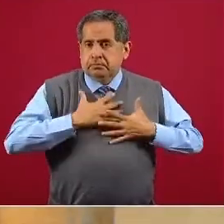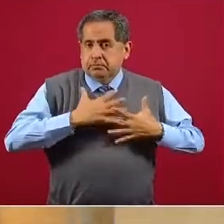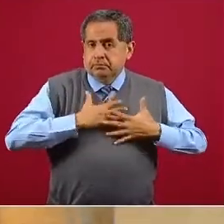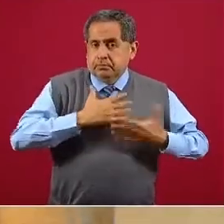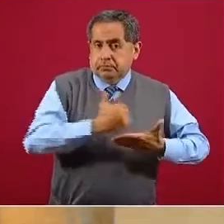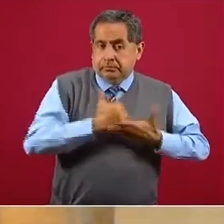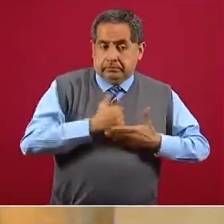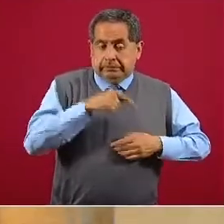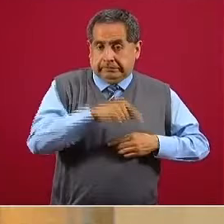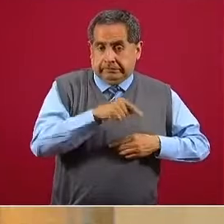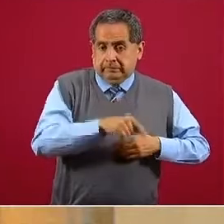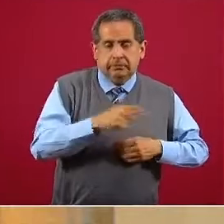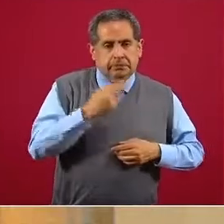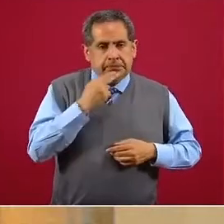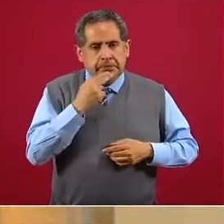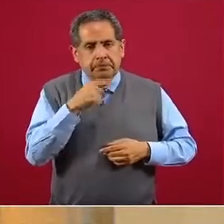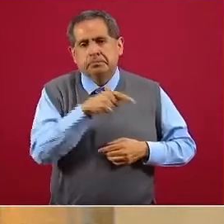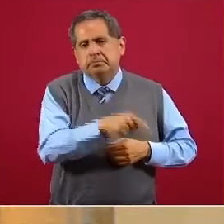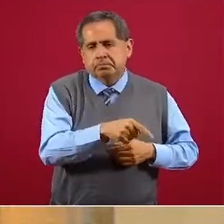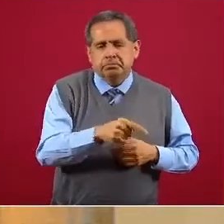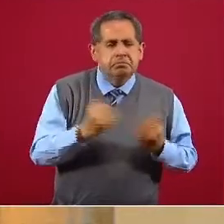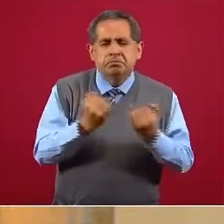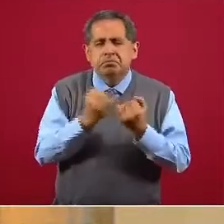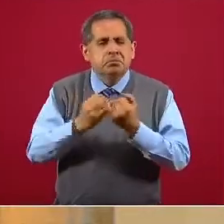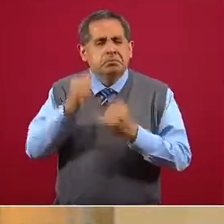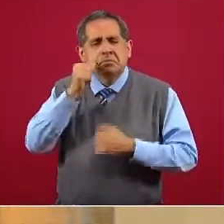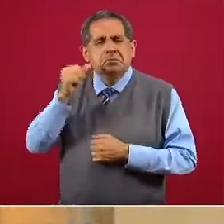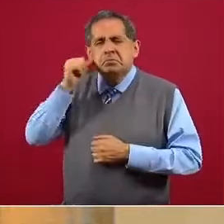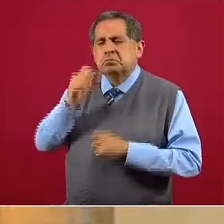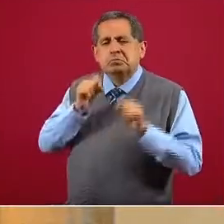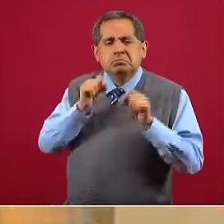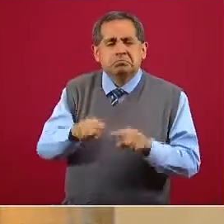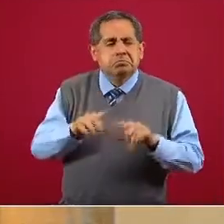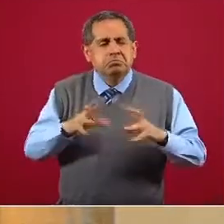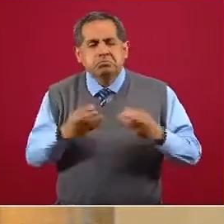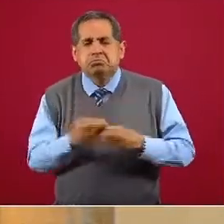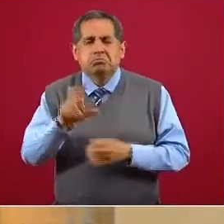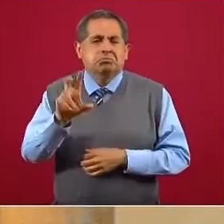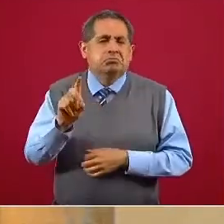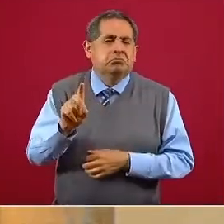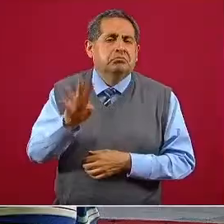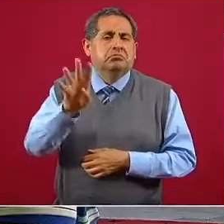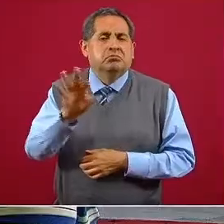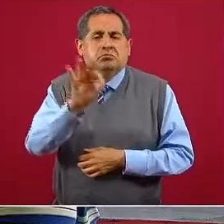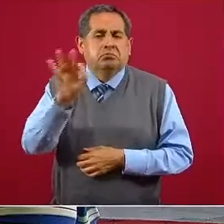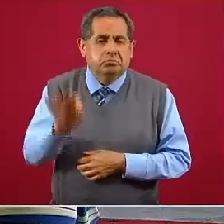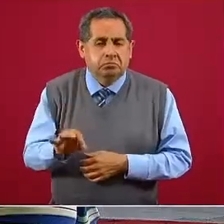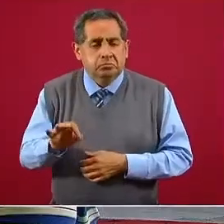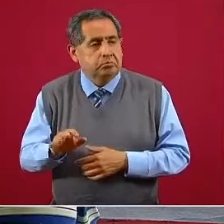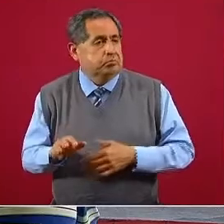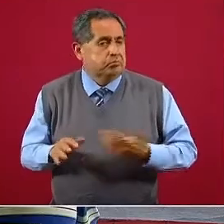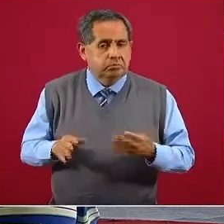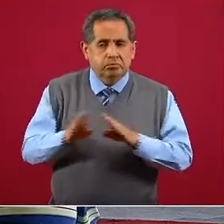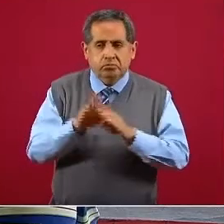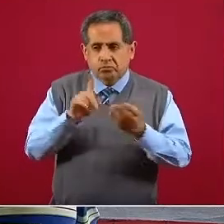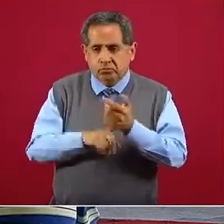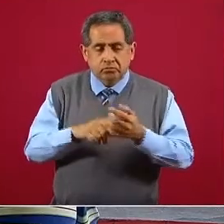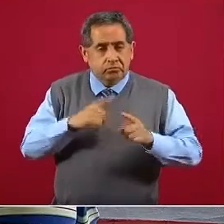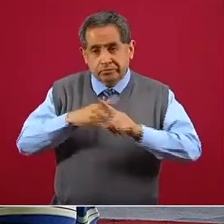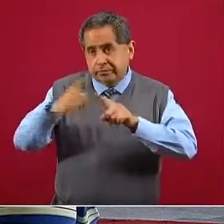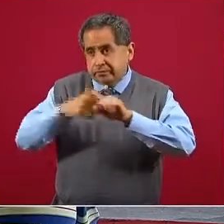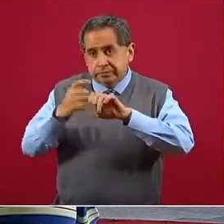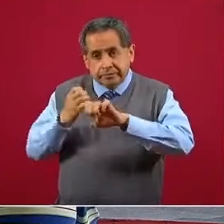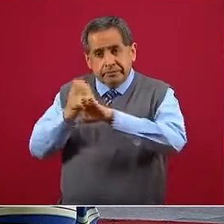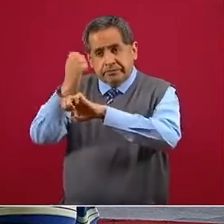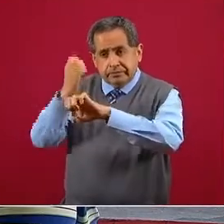de pacientes críticos. La ocupación es similar a la de ayer también, 34%, y al menos todas las